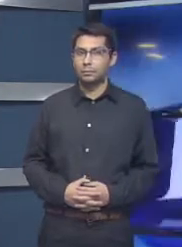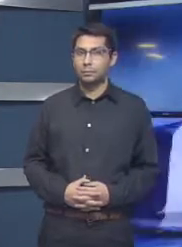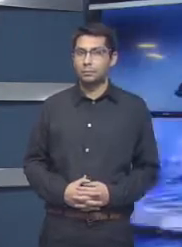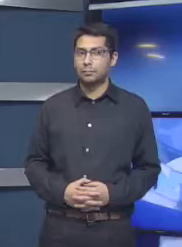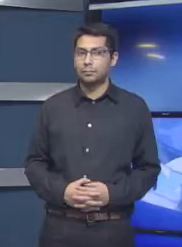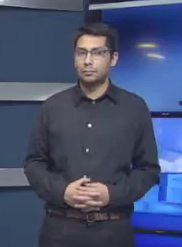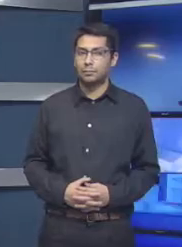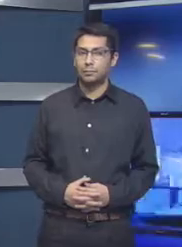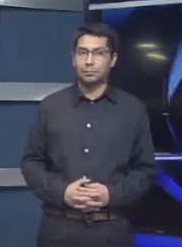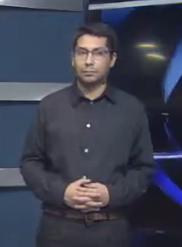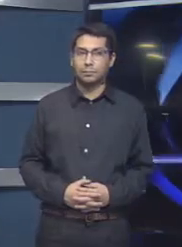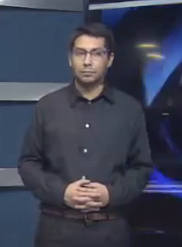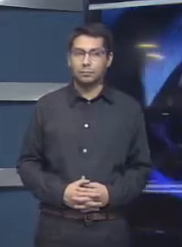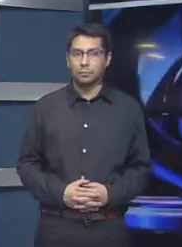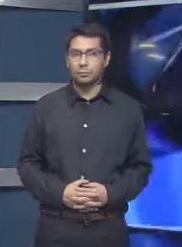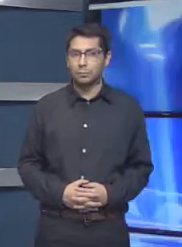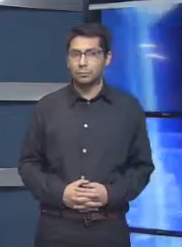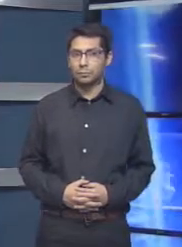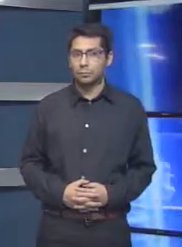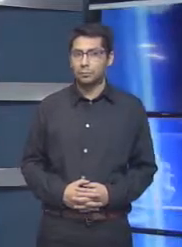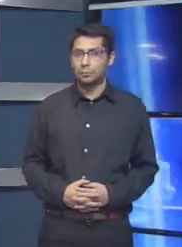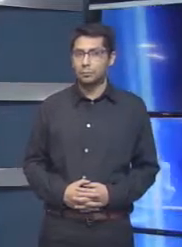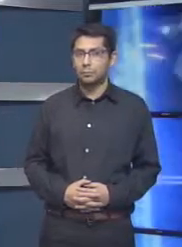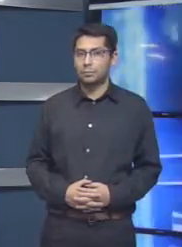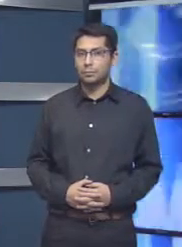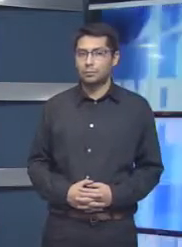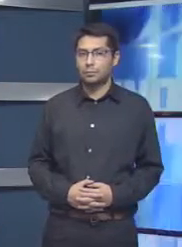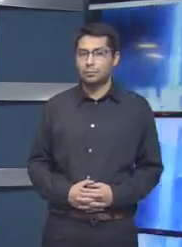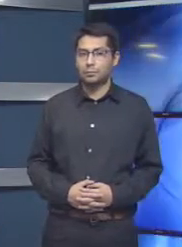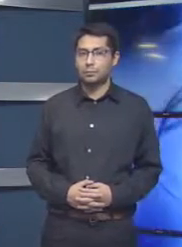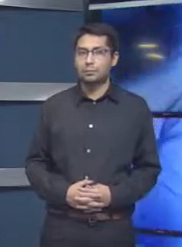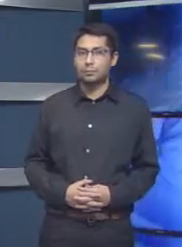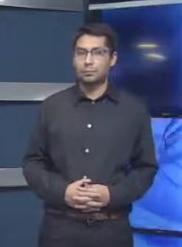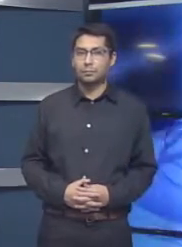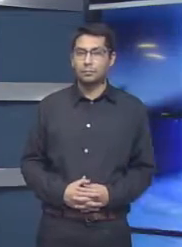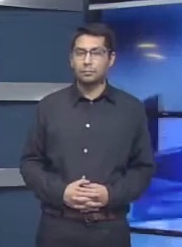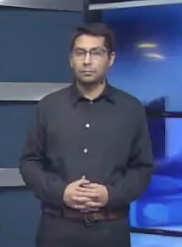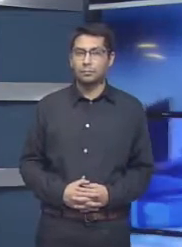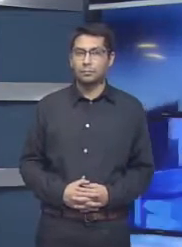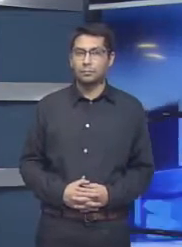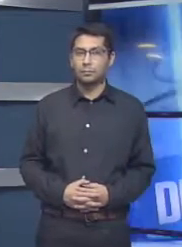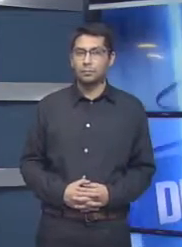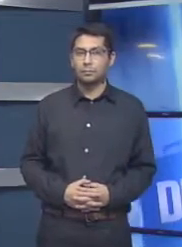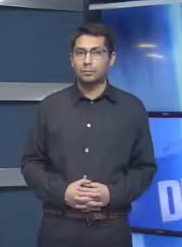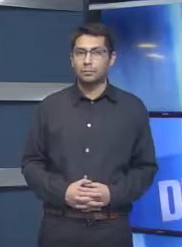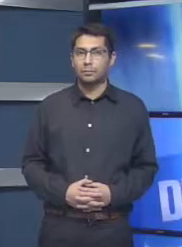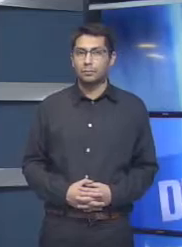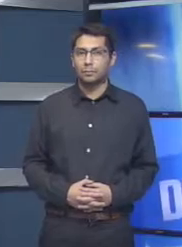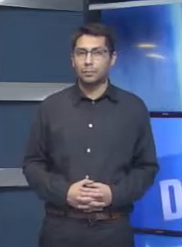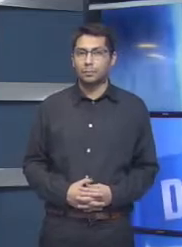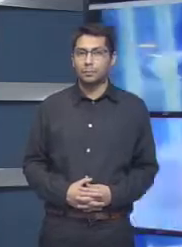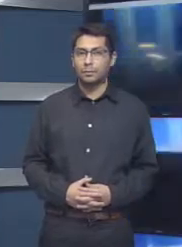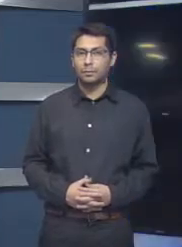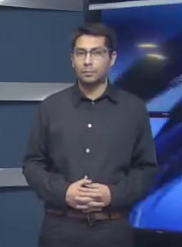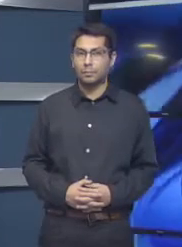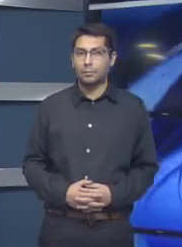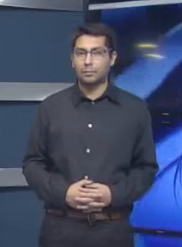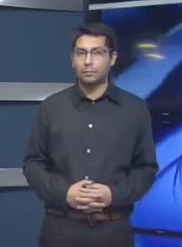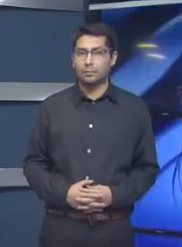grueso del material de construcción, que es cemento y todo eso, tenemos fábrica en San Juan y podemos más o